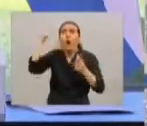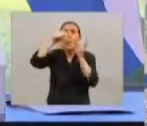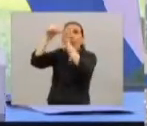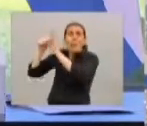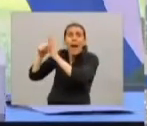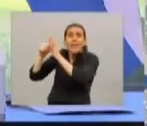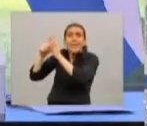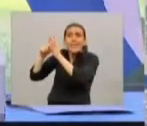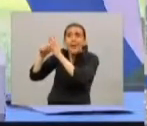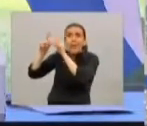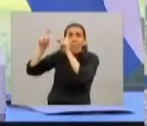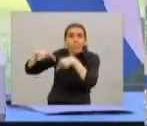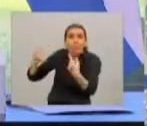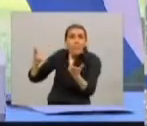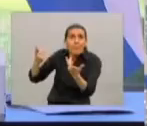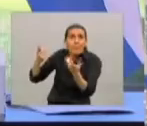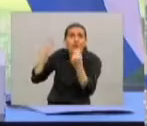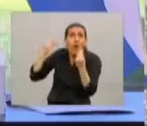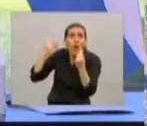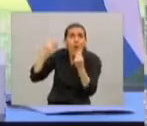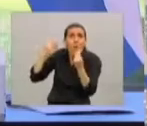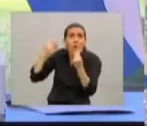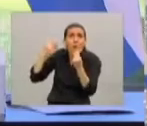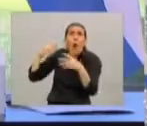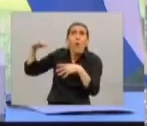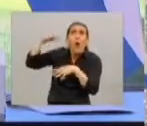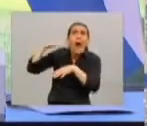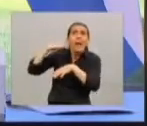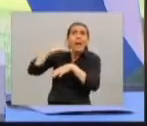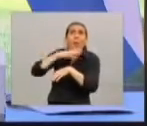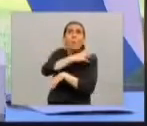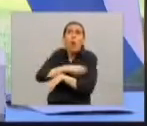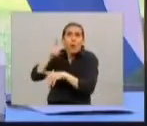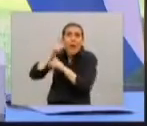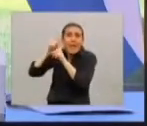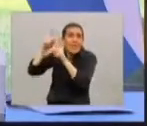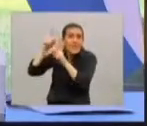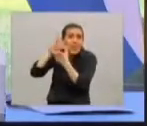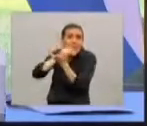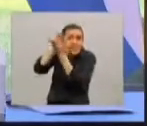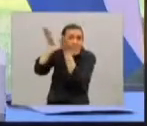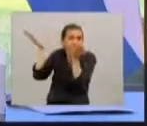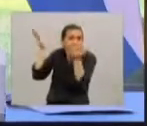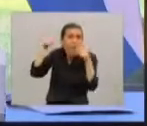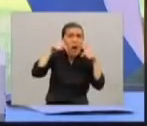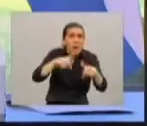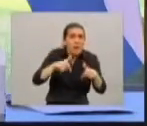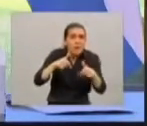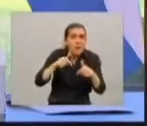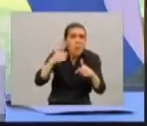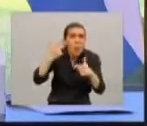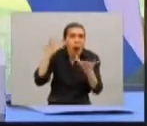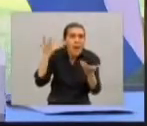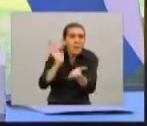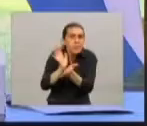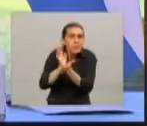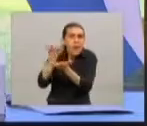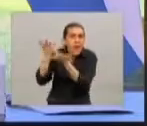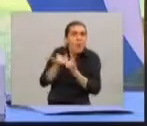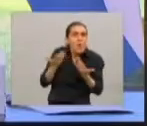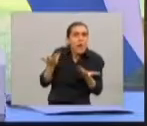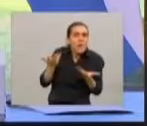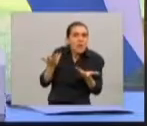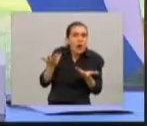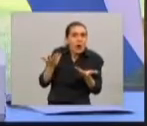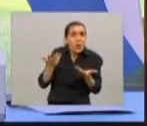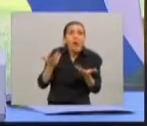repente han entrado en una vorágine muy fuerte. Por ejemplo, algunas provincias del NOA, Jujuy especialmente, o provincias como Chubut, que